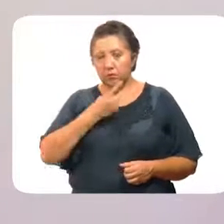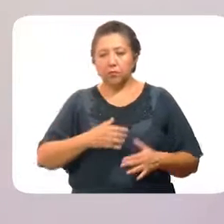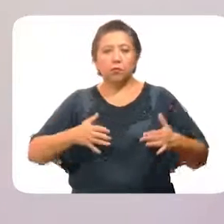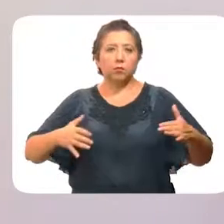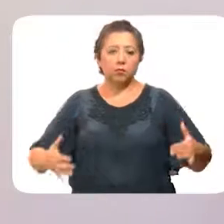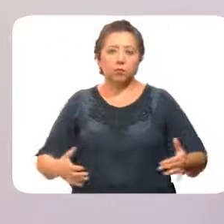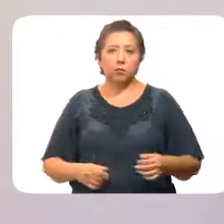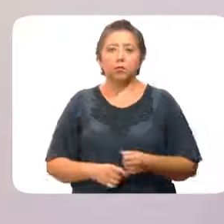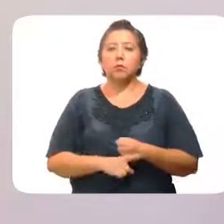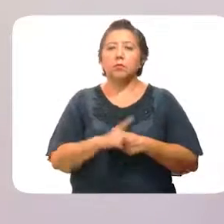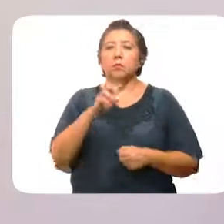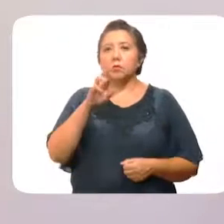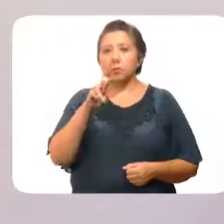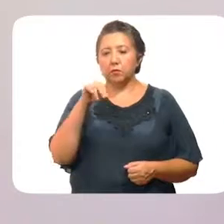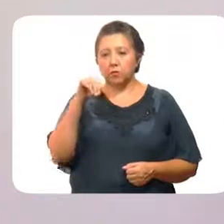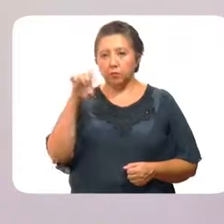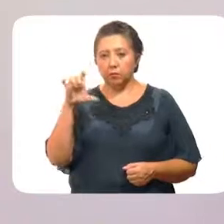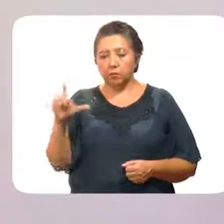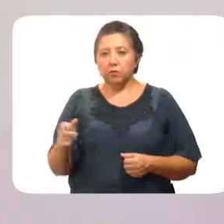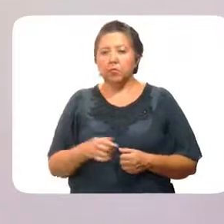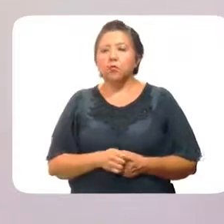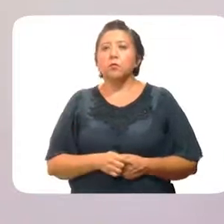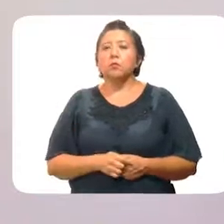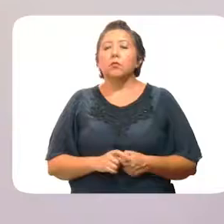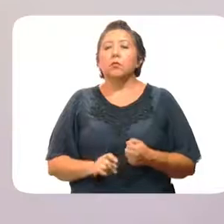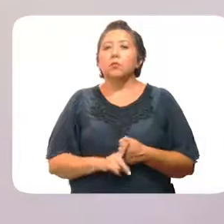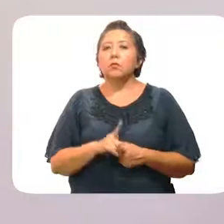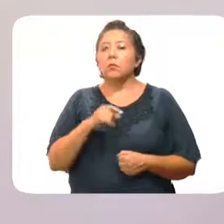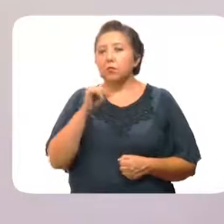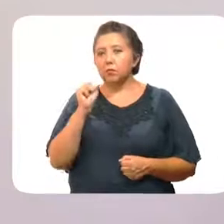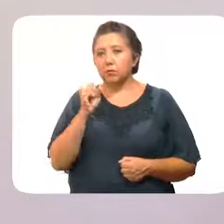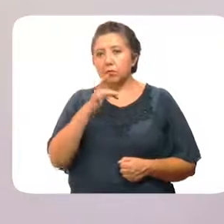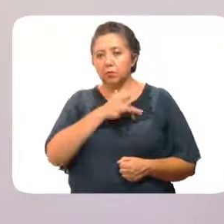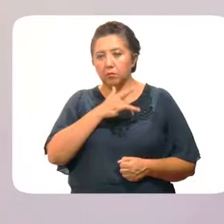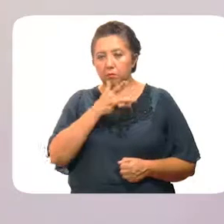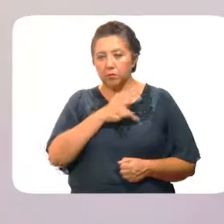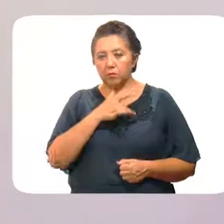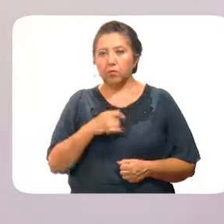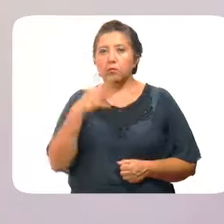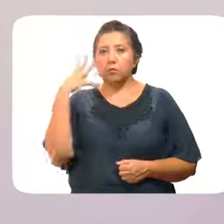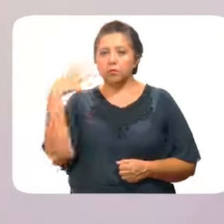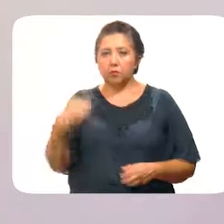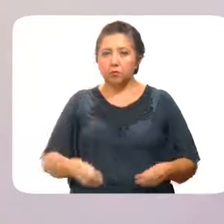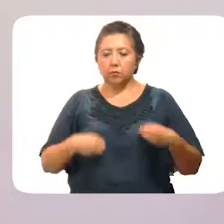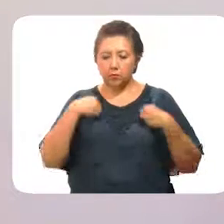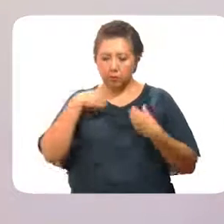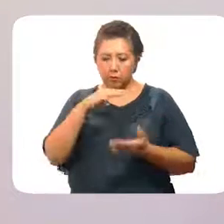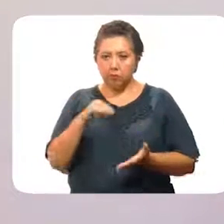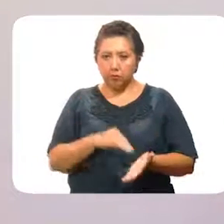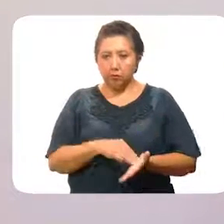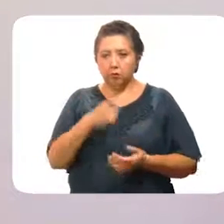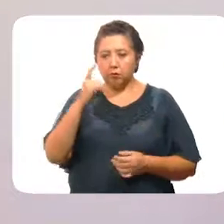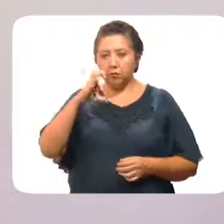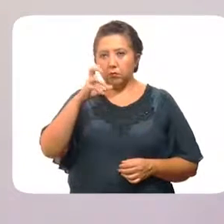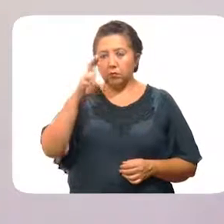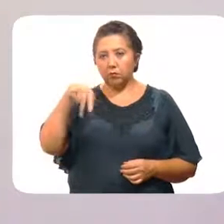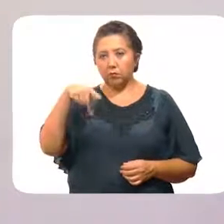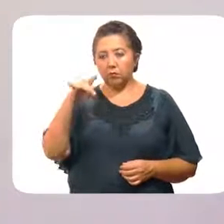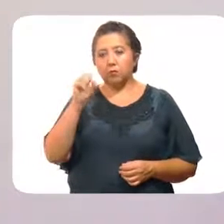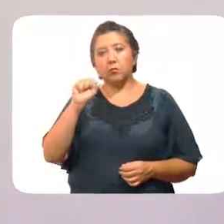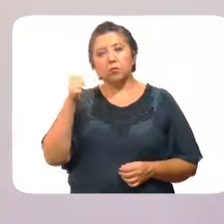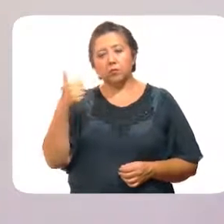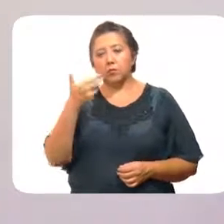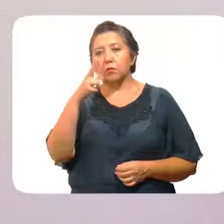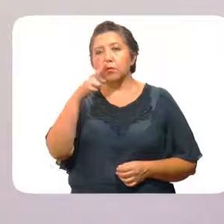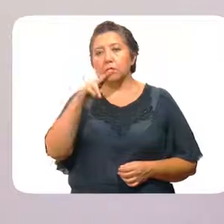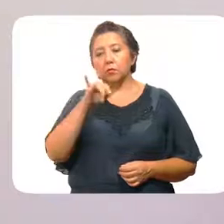mellitus, obesidad, insuficiencia renal crónica, inmunosupresión, cardiopatía. 4 residían en Mérida, 1 en Chancom, 1 en Junucmá